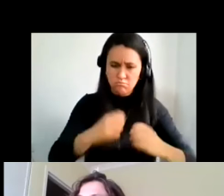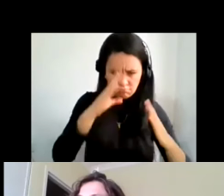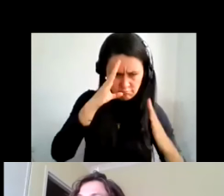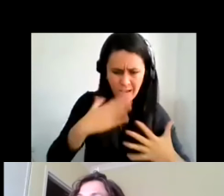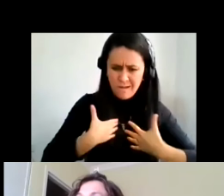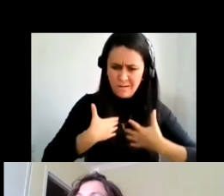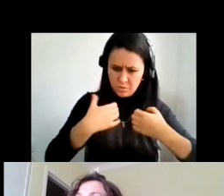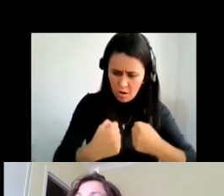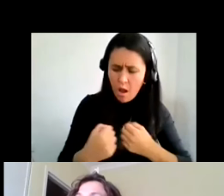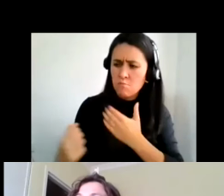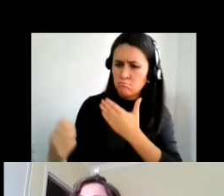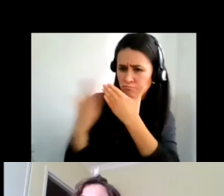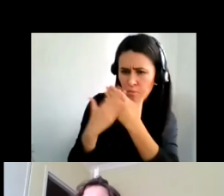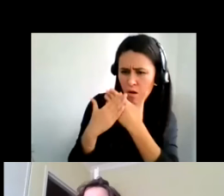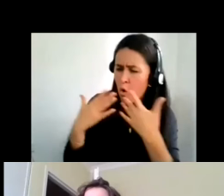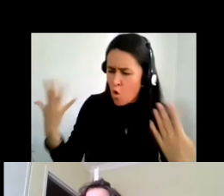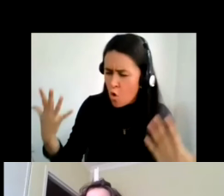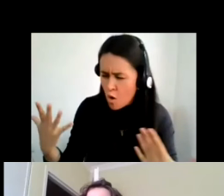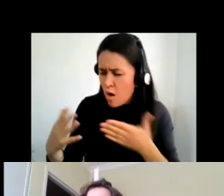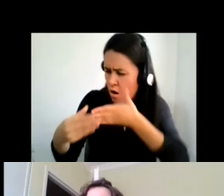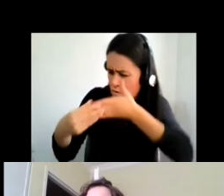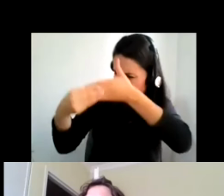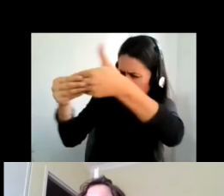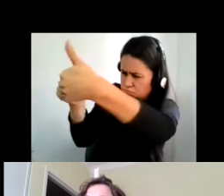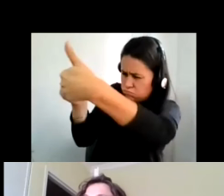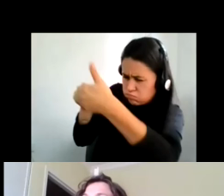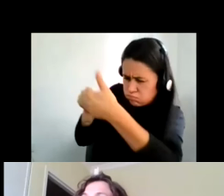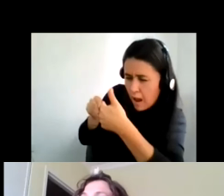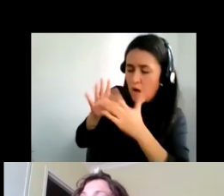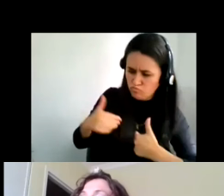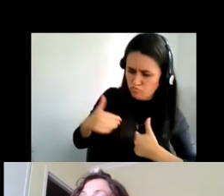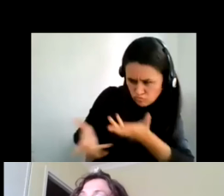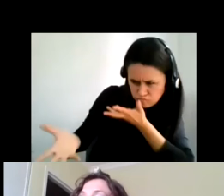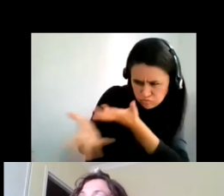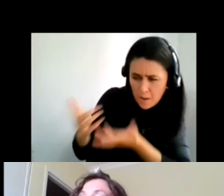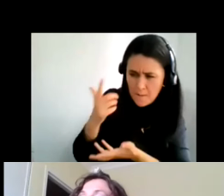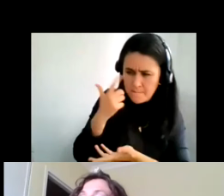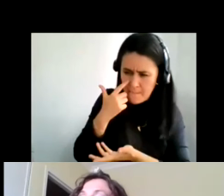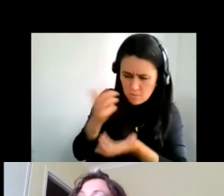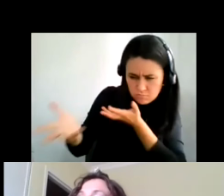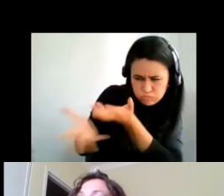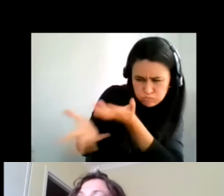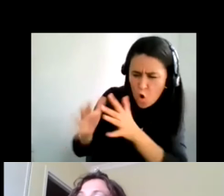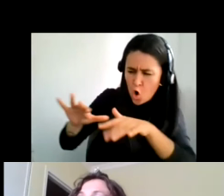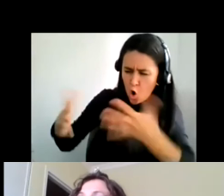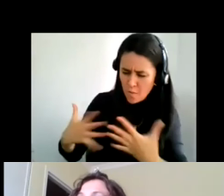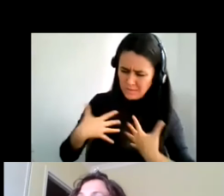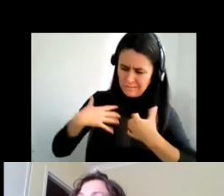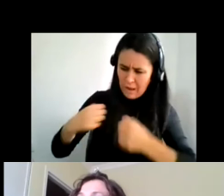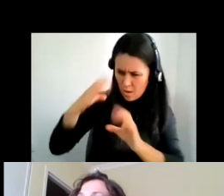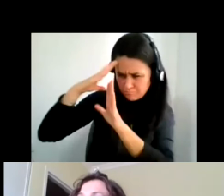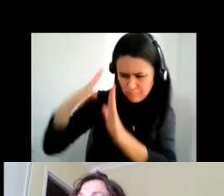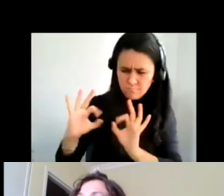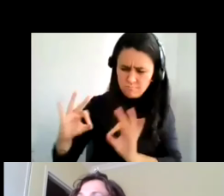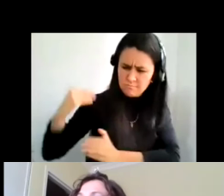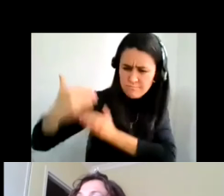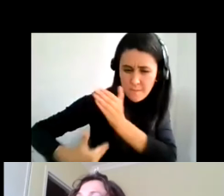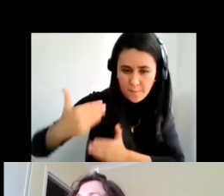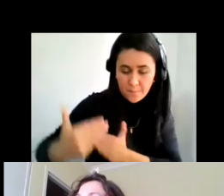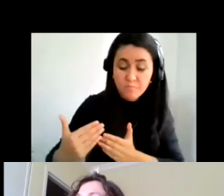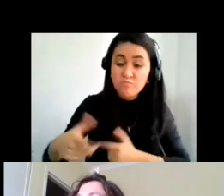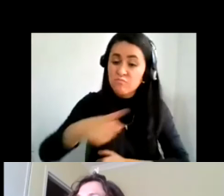pedido más orientación para los Estados miembros Now en underway esta in beta. WHO headquarters with Actualmente a estamos meeting to trabajando en la framework sede